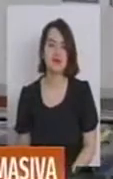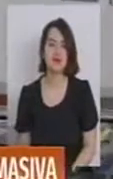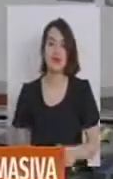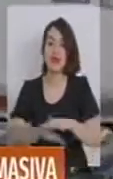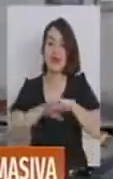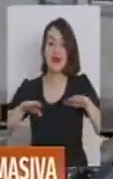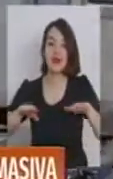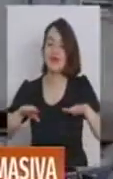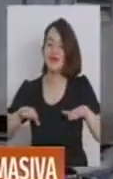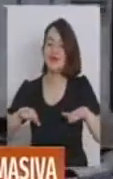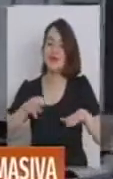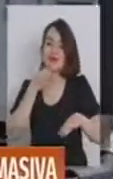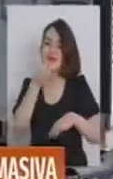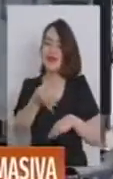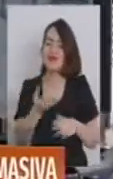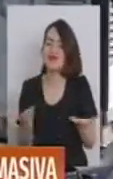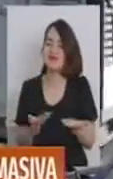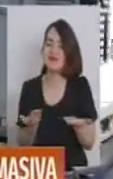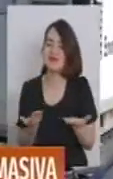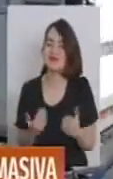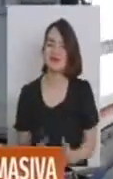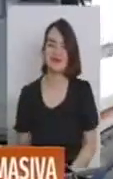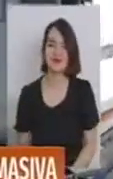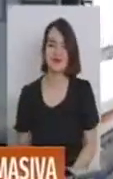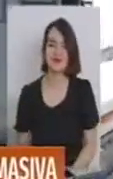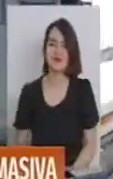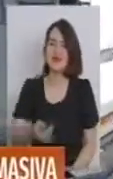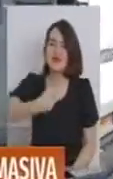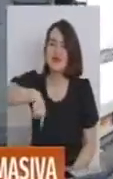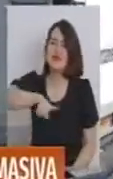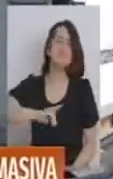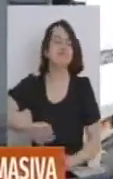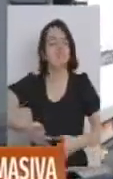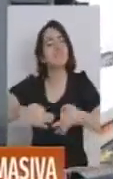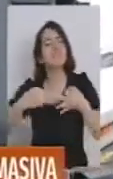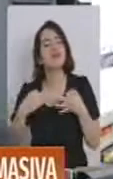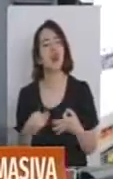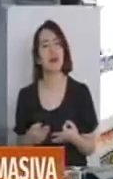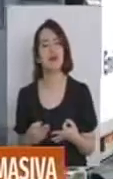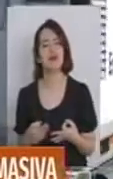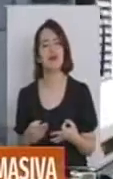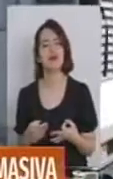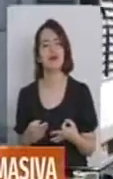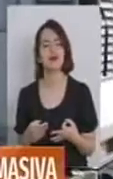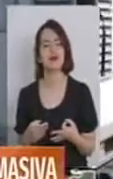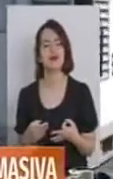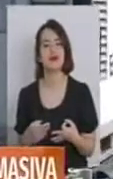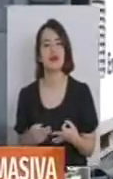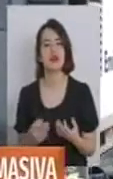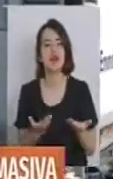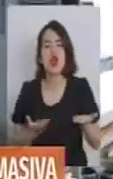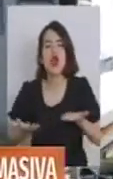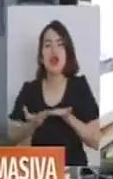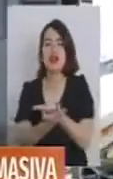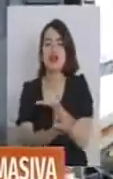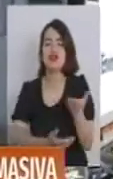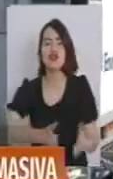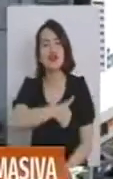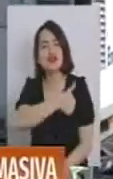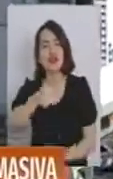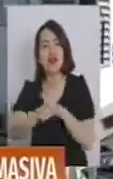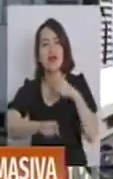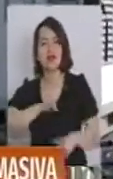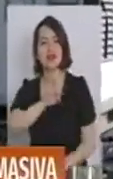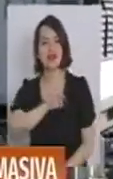terminar diciendo que estamos totalmente convencidos que con la colaboración de todos los